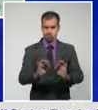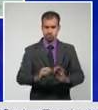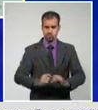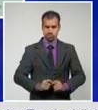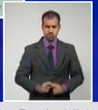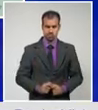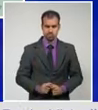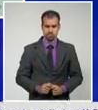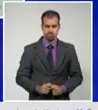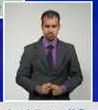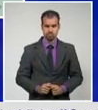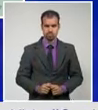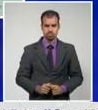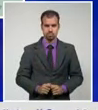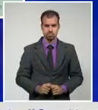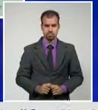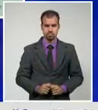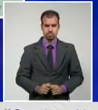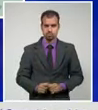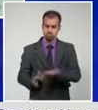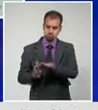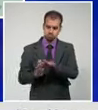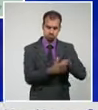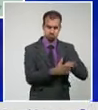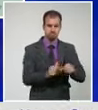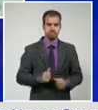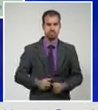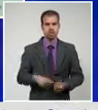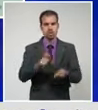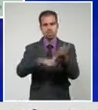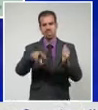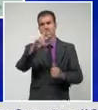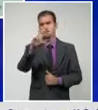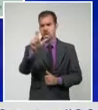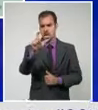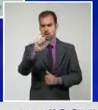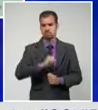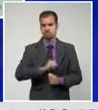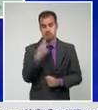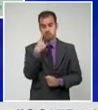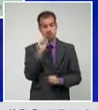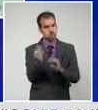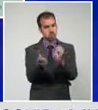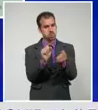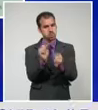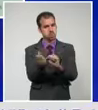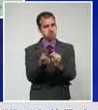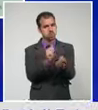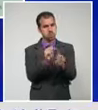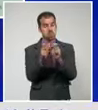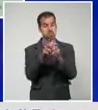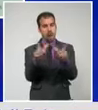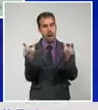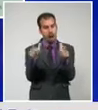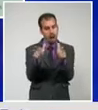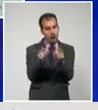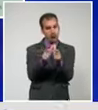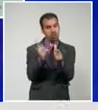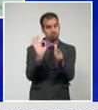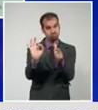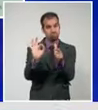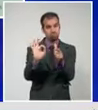ayer. Villa Clara, que también ha ido controlando su transmisión, con 9